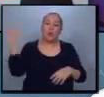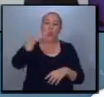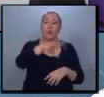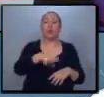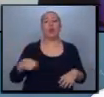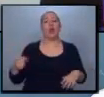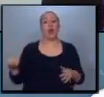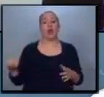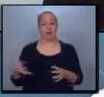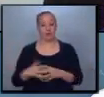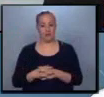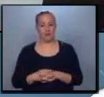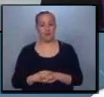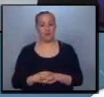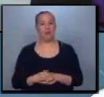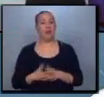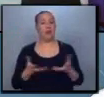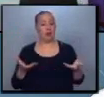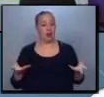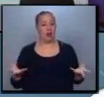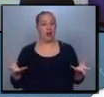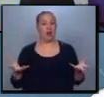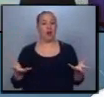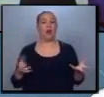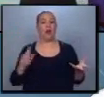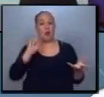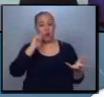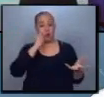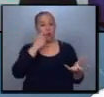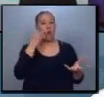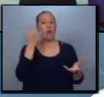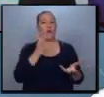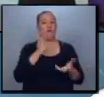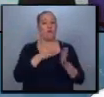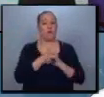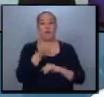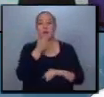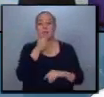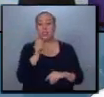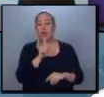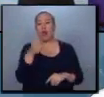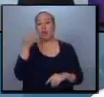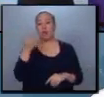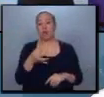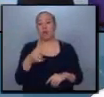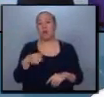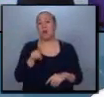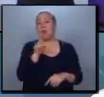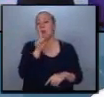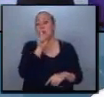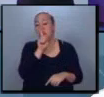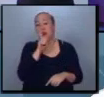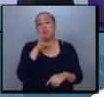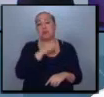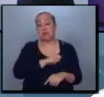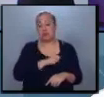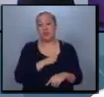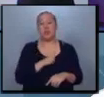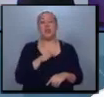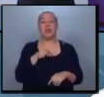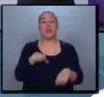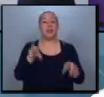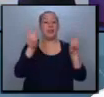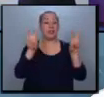perder como clientes. ¿Eh? Claro, bueno, es un buen gesto. Totalmente. Si no, no se hubiese enterado nadie. Así que bueno, ahí tenemos esa historia, que es una de